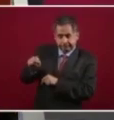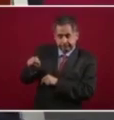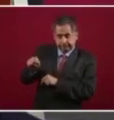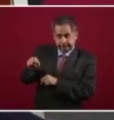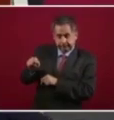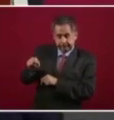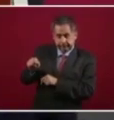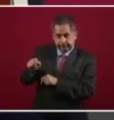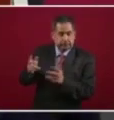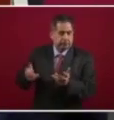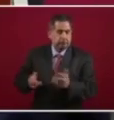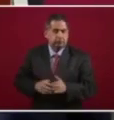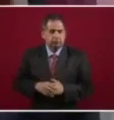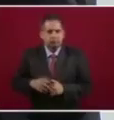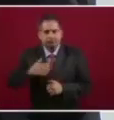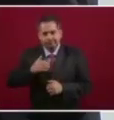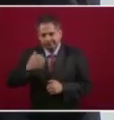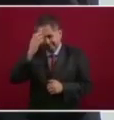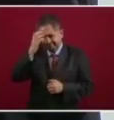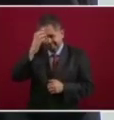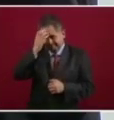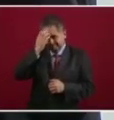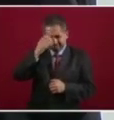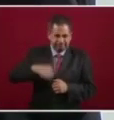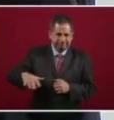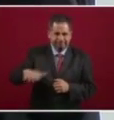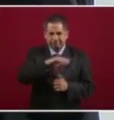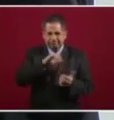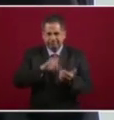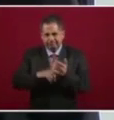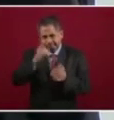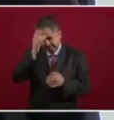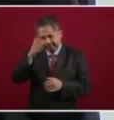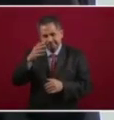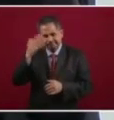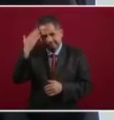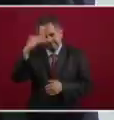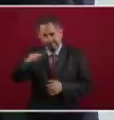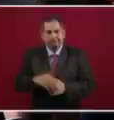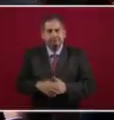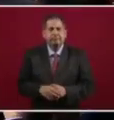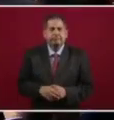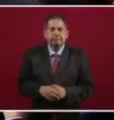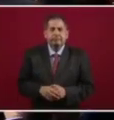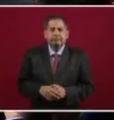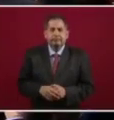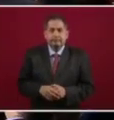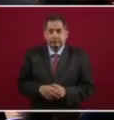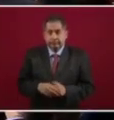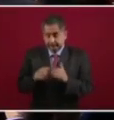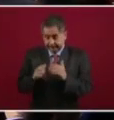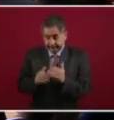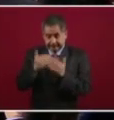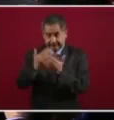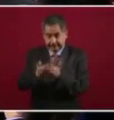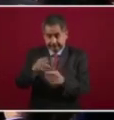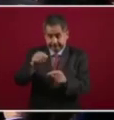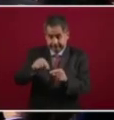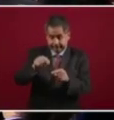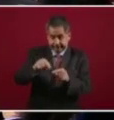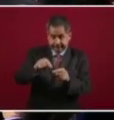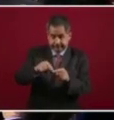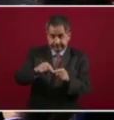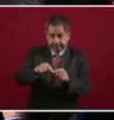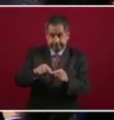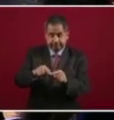O sea, como conozco todo, toda la región, les puedo. Entonces, para llegar aquí